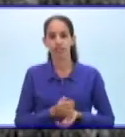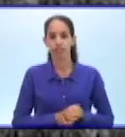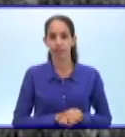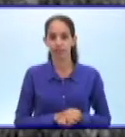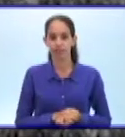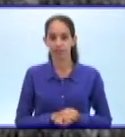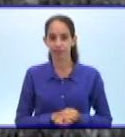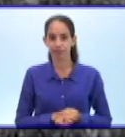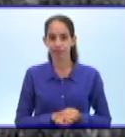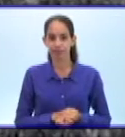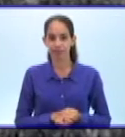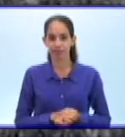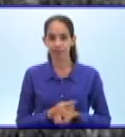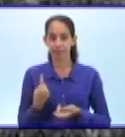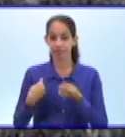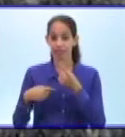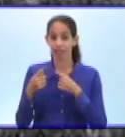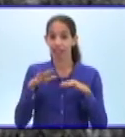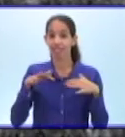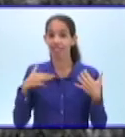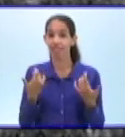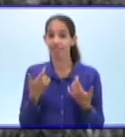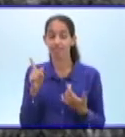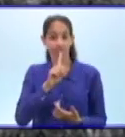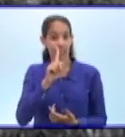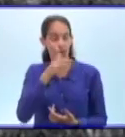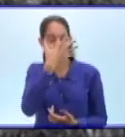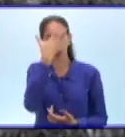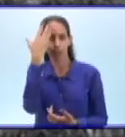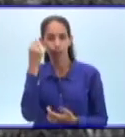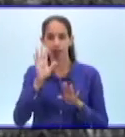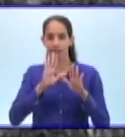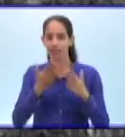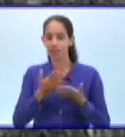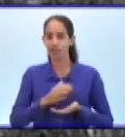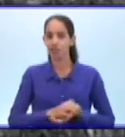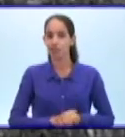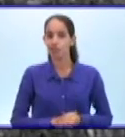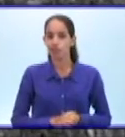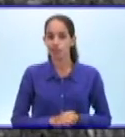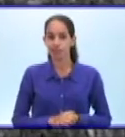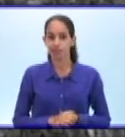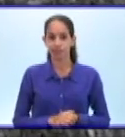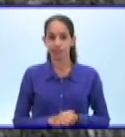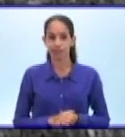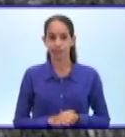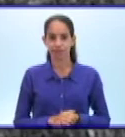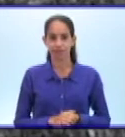que en los confines de otro mundo cesa.